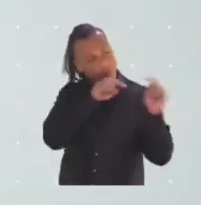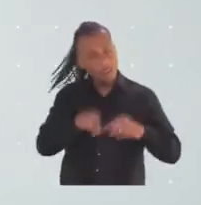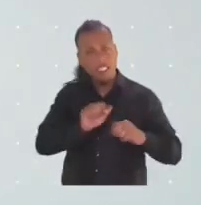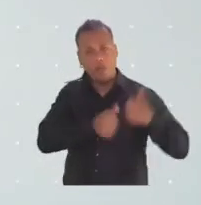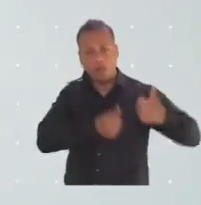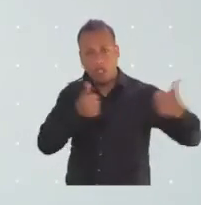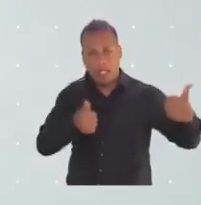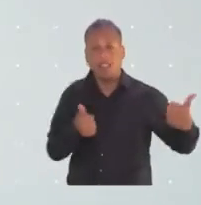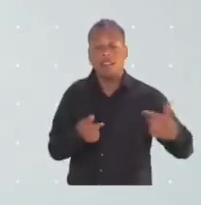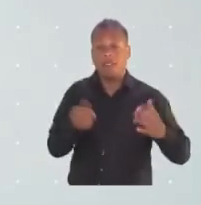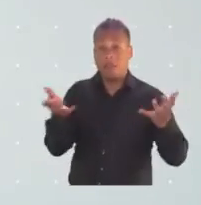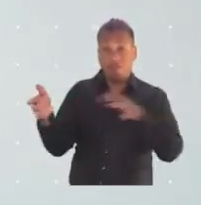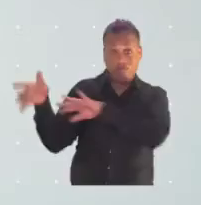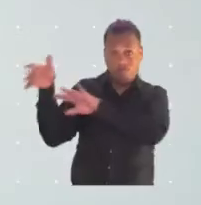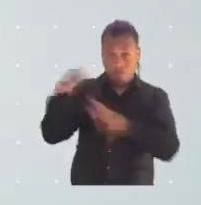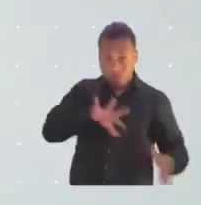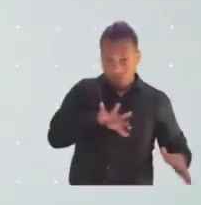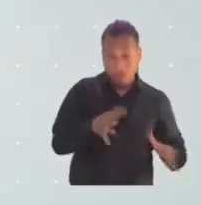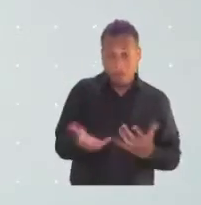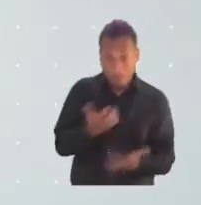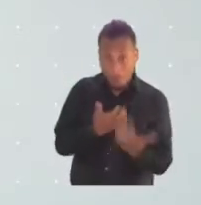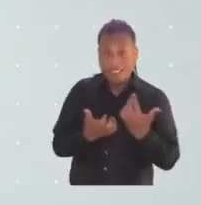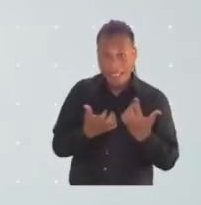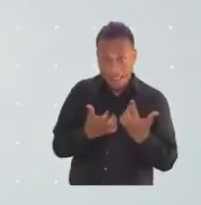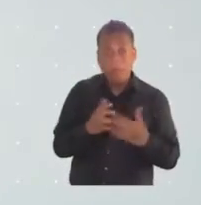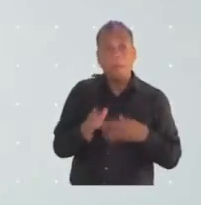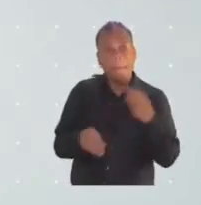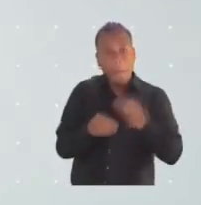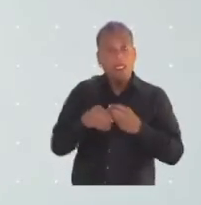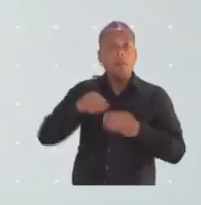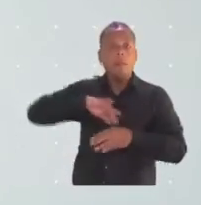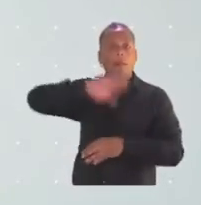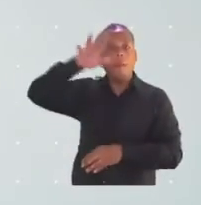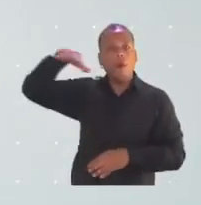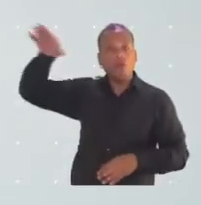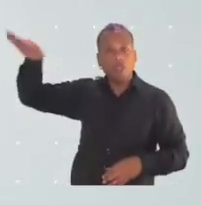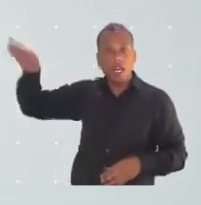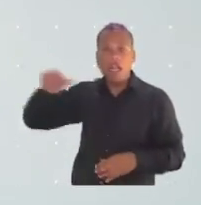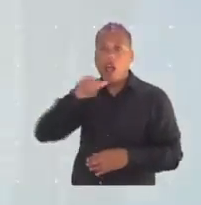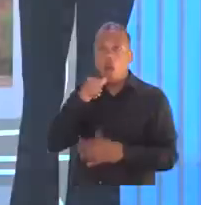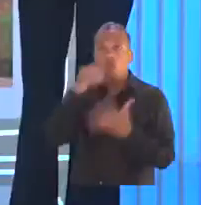derrumbes, sino para evitar las filtraciones en la montaña que provocan las emergencias.